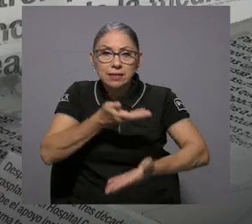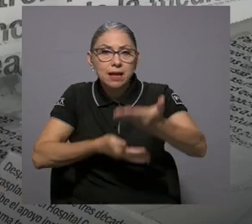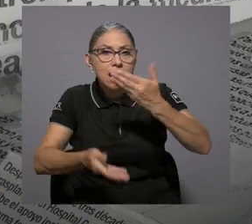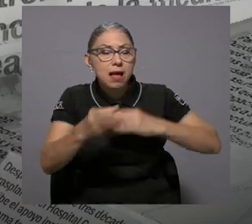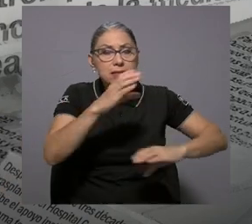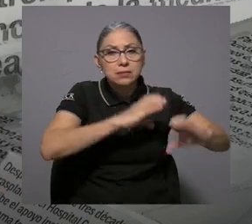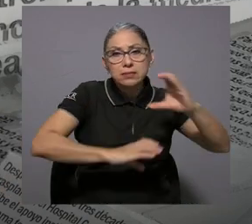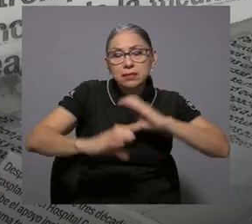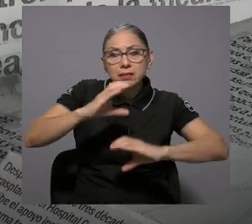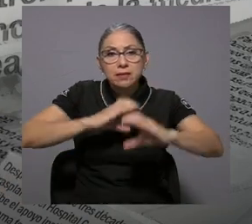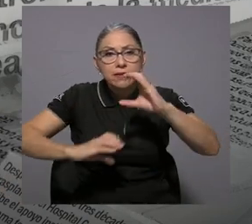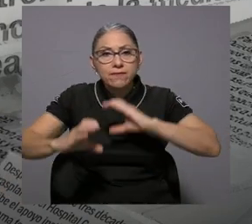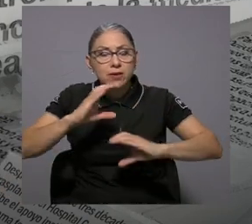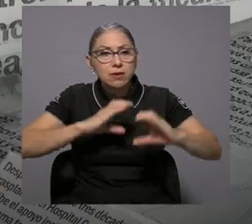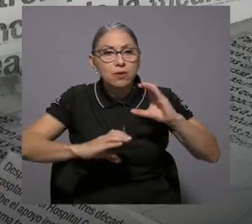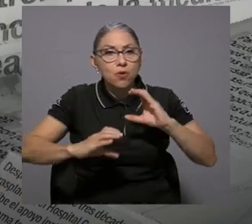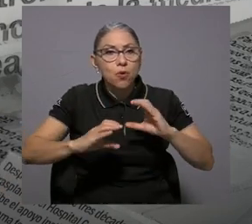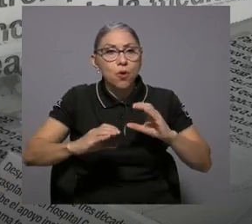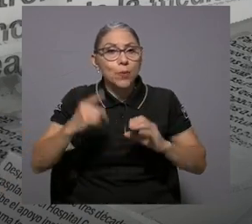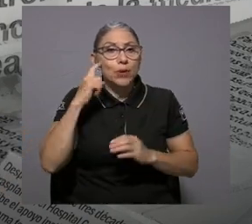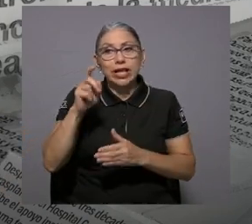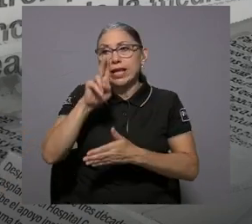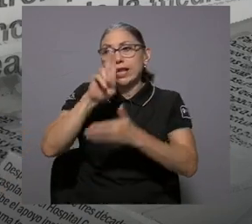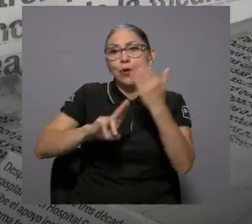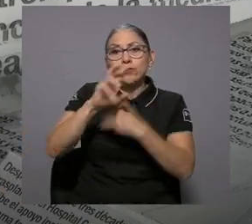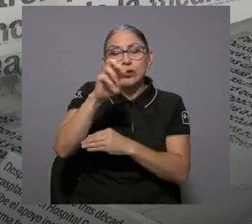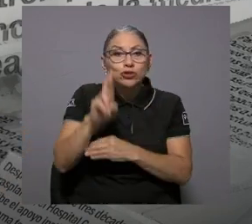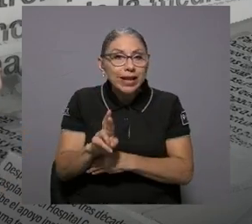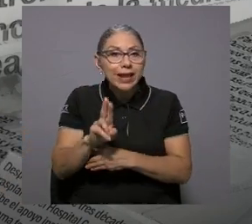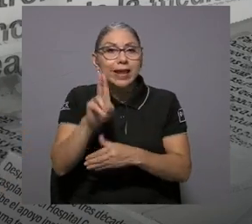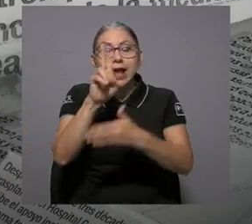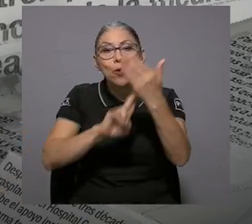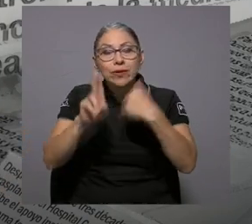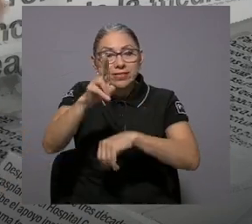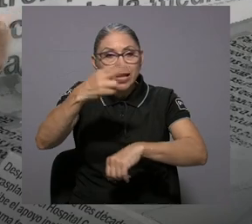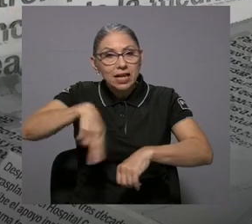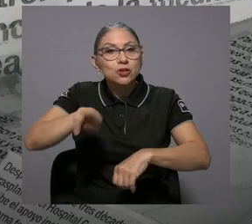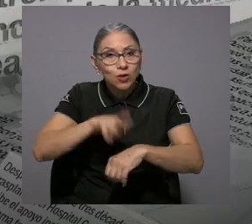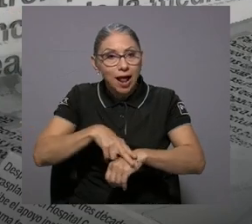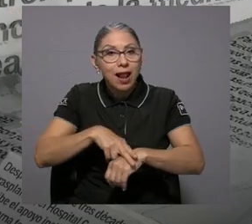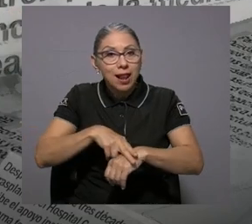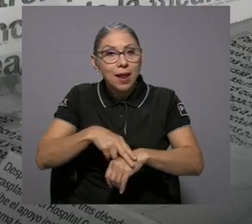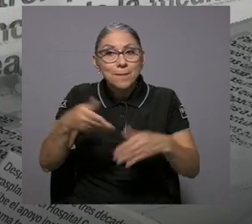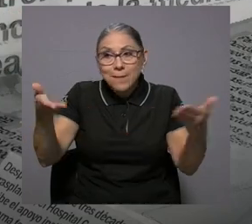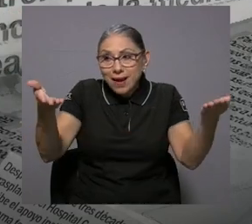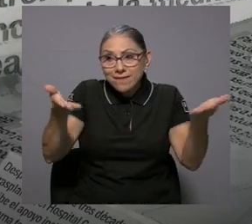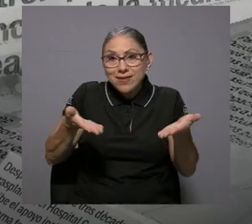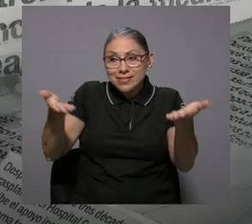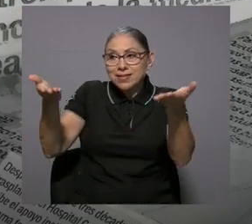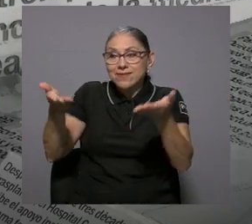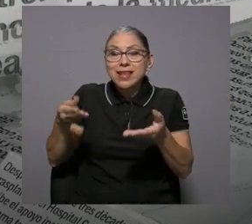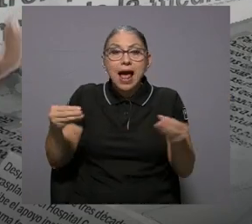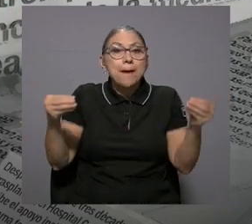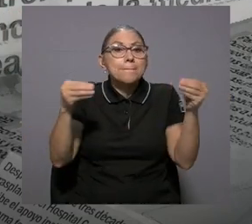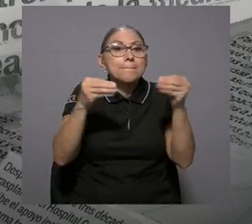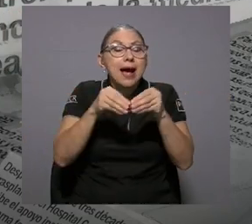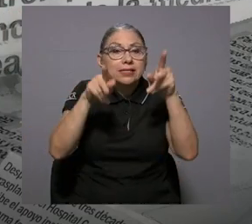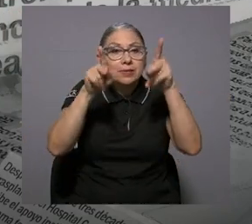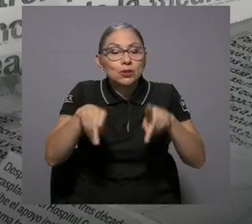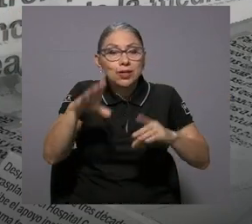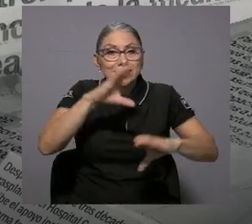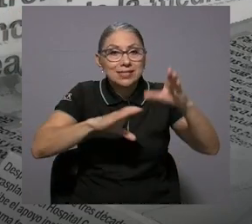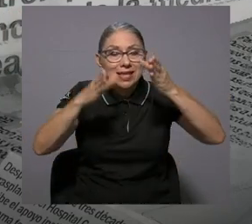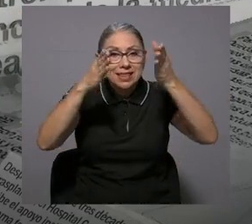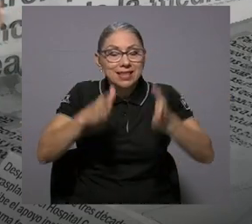que la Universidad de Costa Rica, la Universidad Nacional, va a recibir a más científicos de